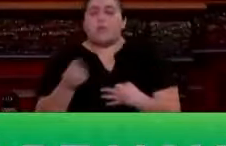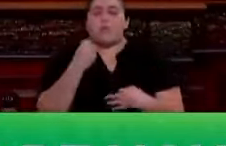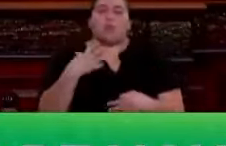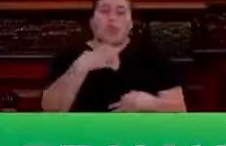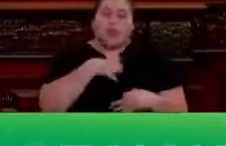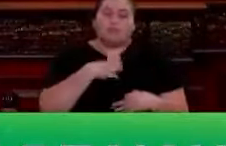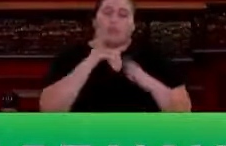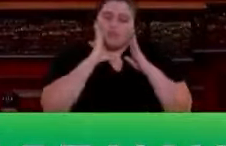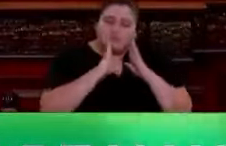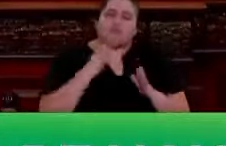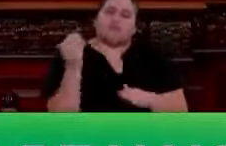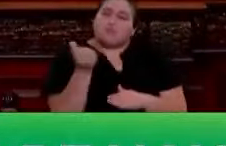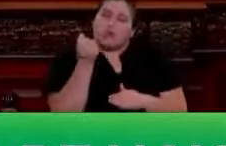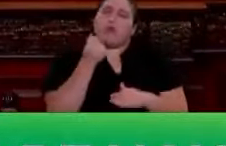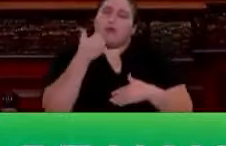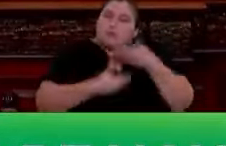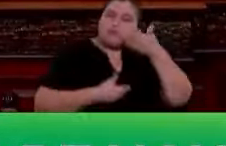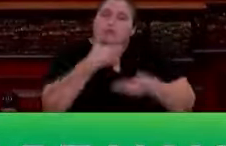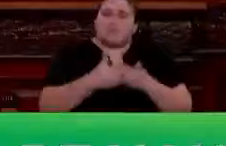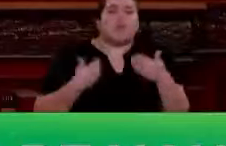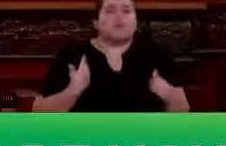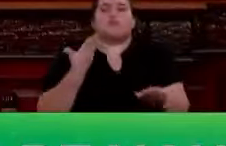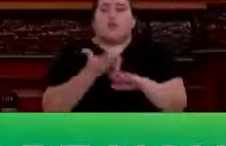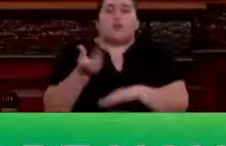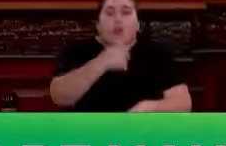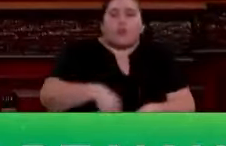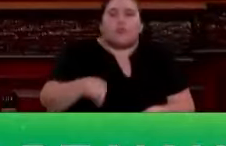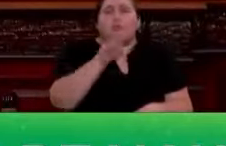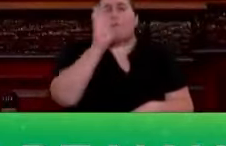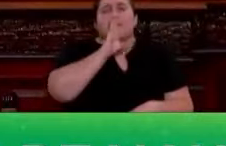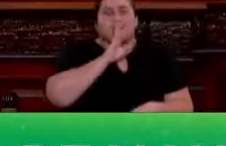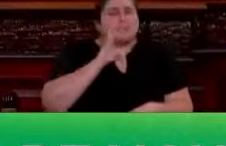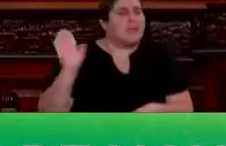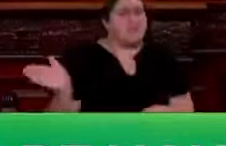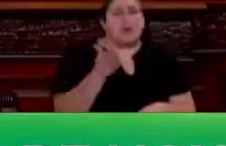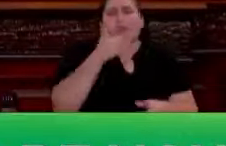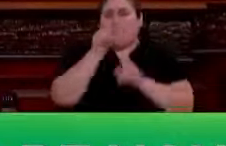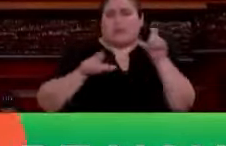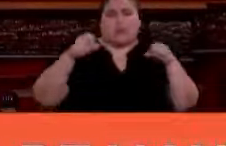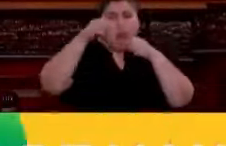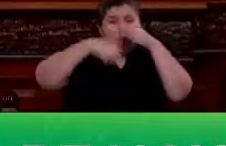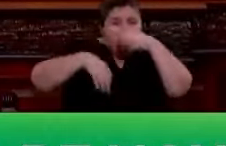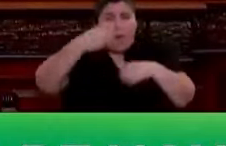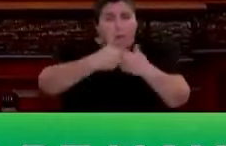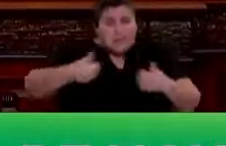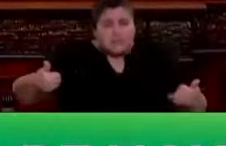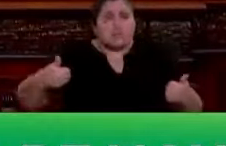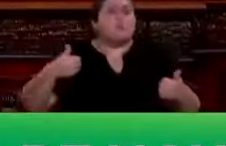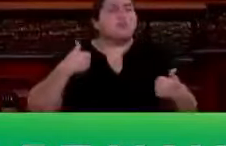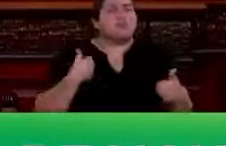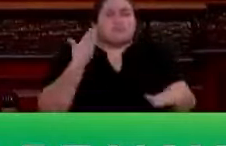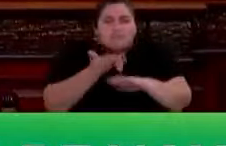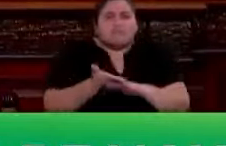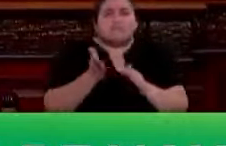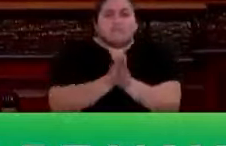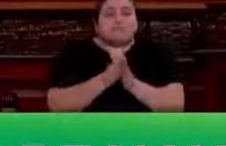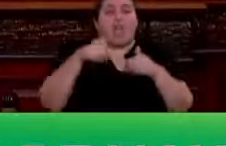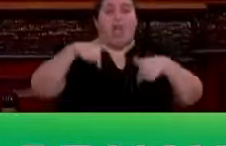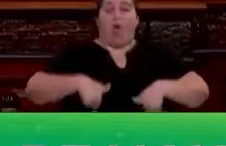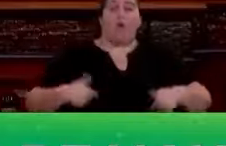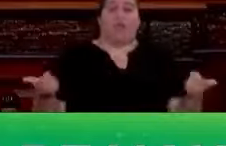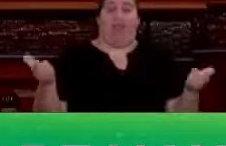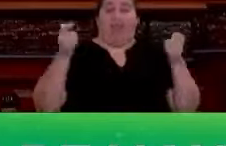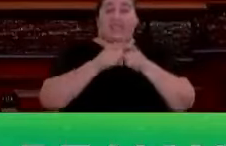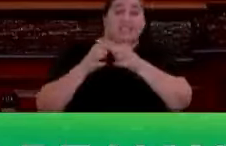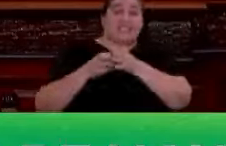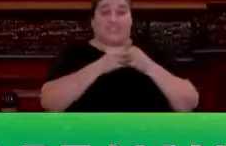necesita acuerdos, pero los acuerdos son bilaterales, los acuerdos no son imposiciones. Los acuerdos Esa